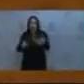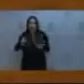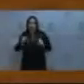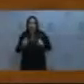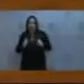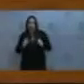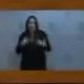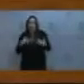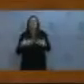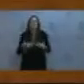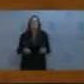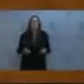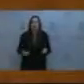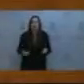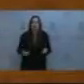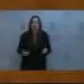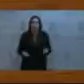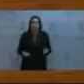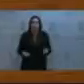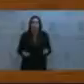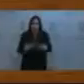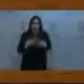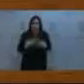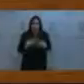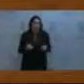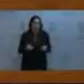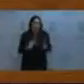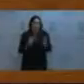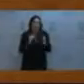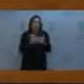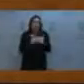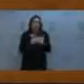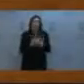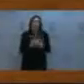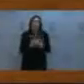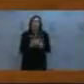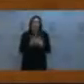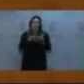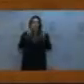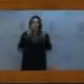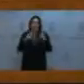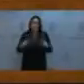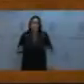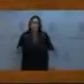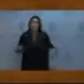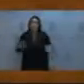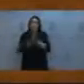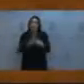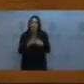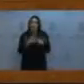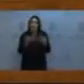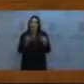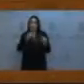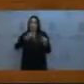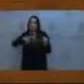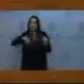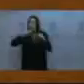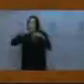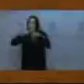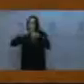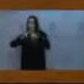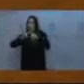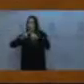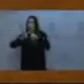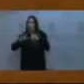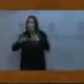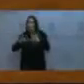sanidad. Hombre, confiemos que no sigan para adelante con el tema de la fusión. Porque lo dicho, nosotros ¿a qué hospital vamos? Vamos al hospital de Cangas,